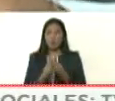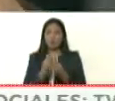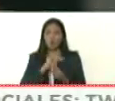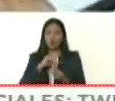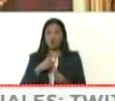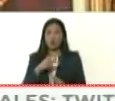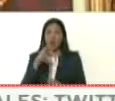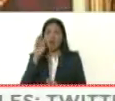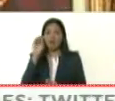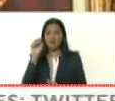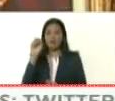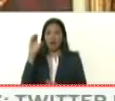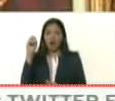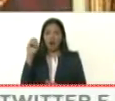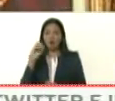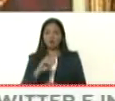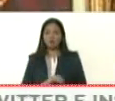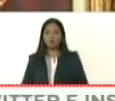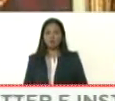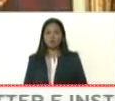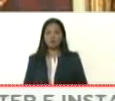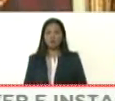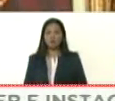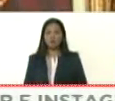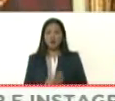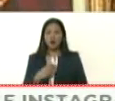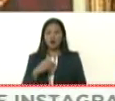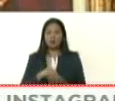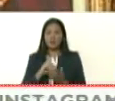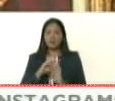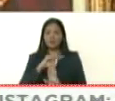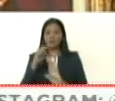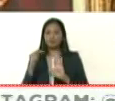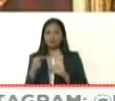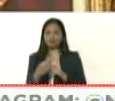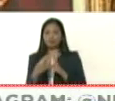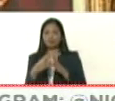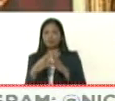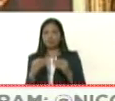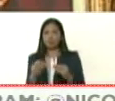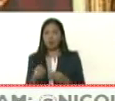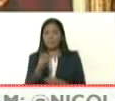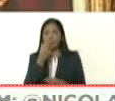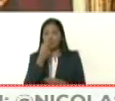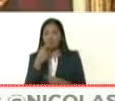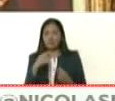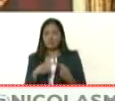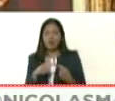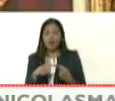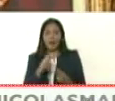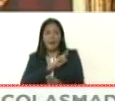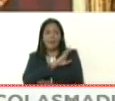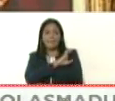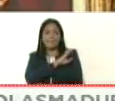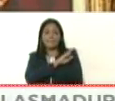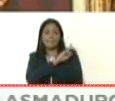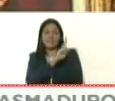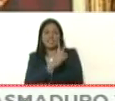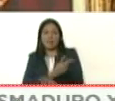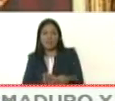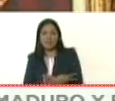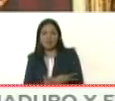FAO. Aquí están, miren, completos. Medicinas, vitaminas, minerales.